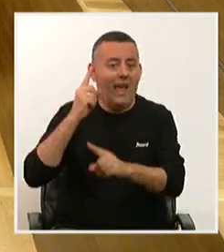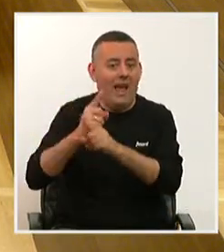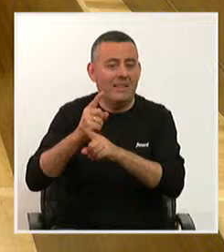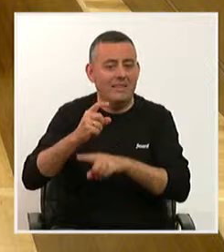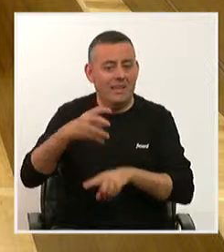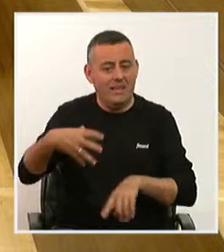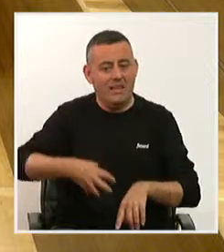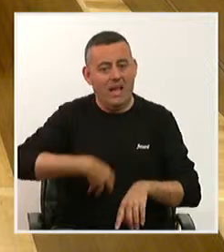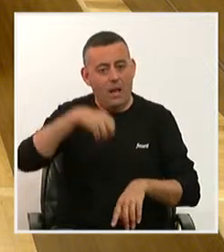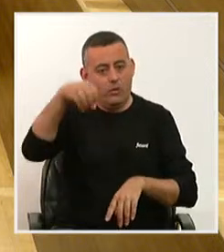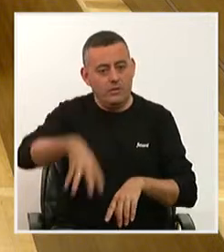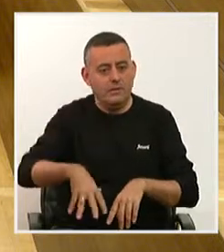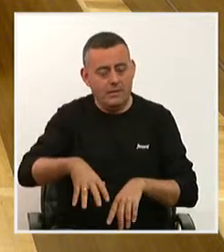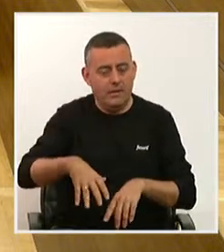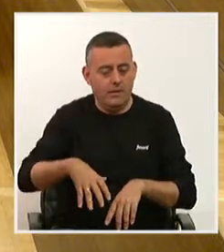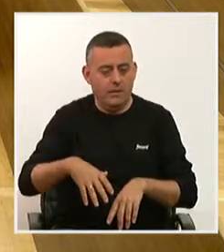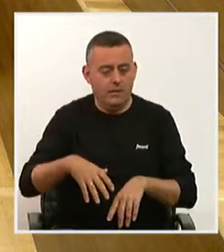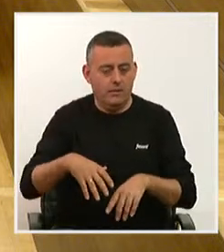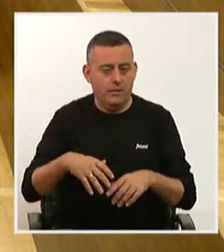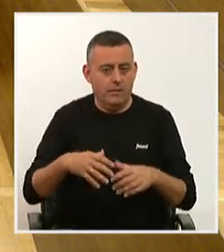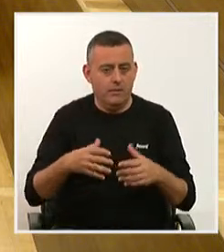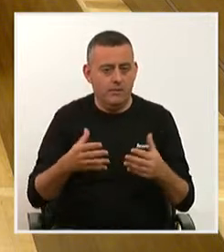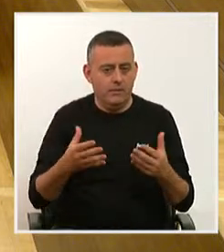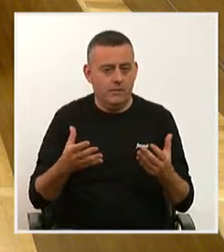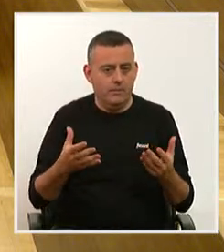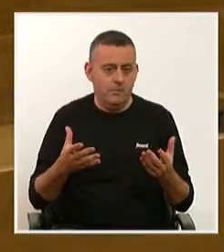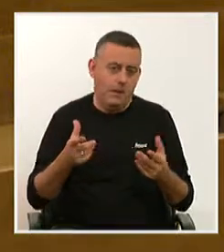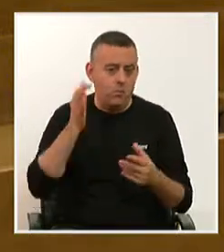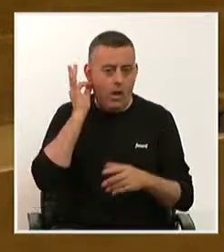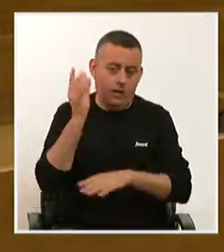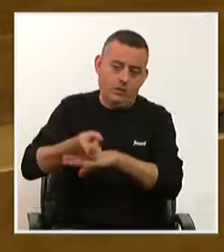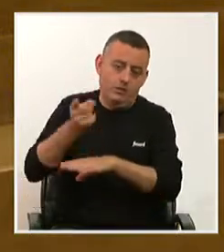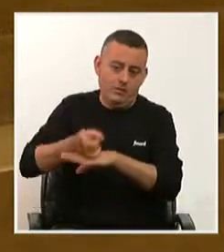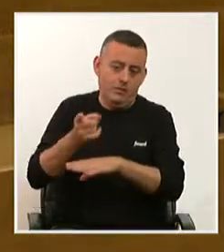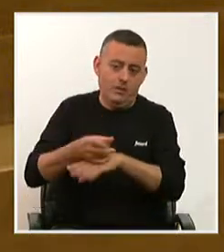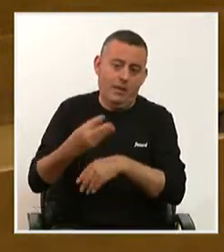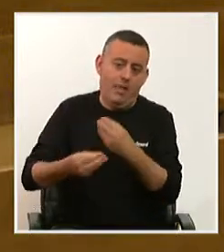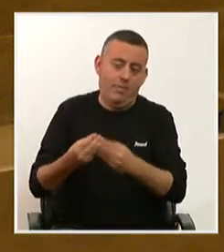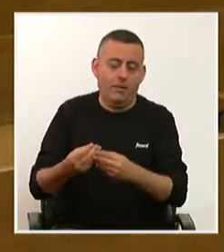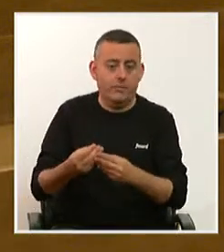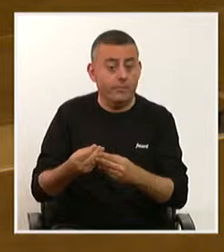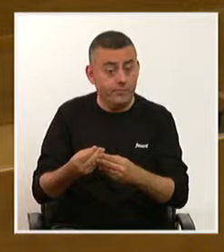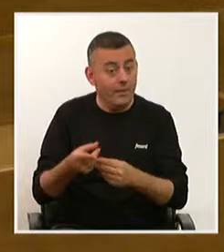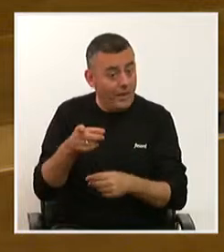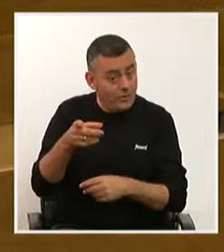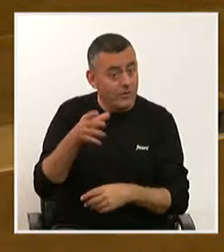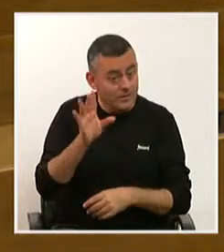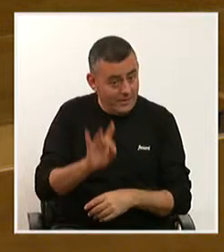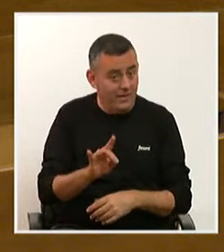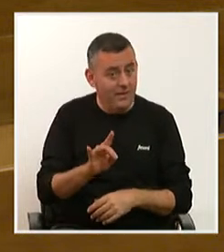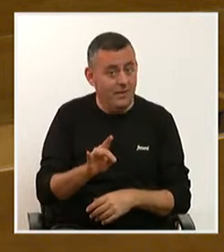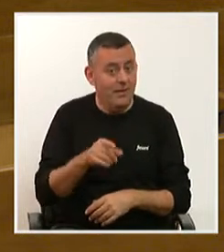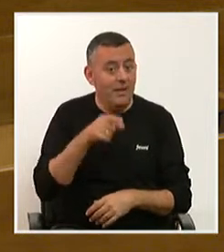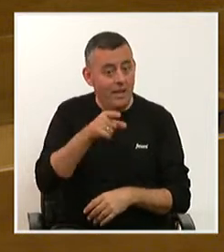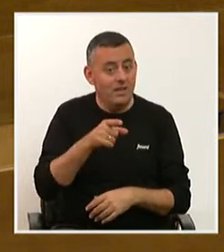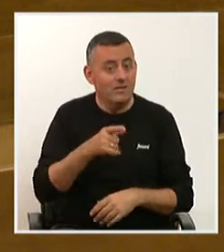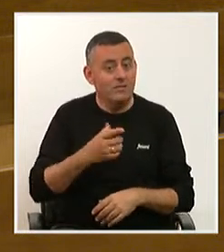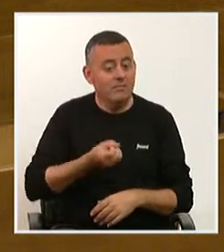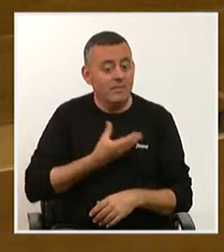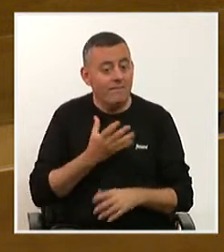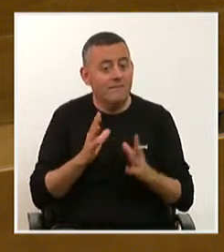que de para ordenar Don que que Gan de prohibir